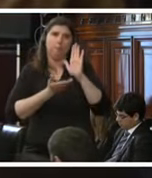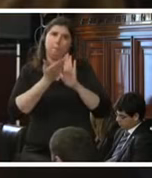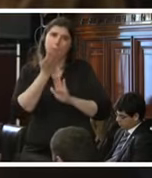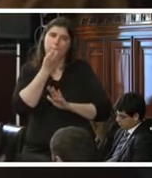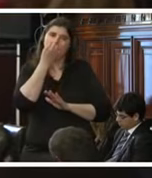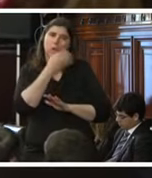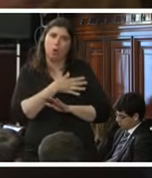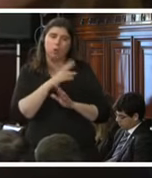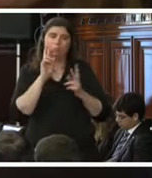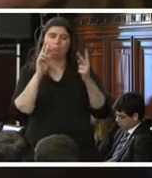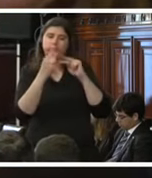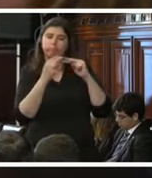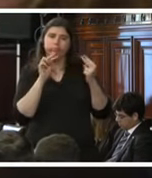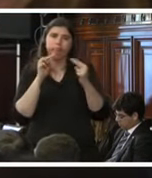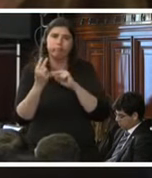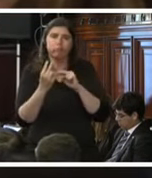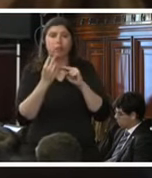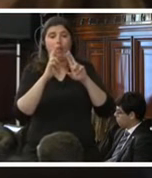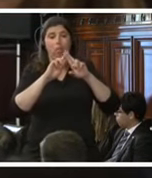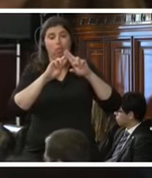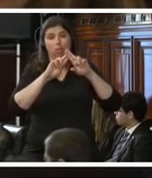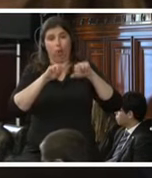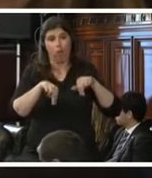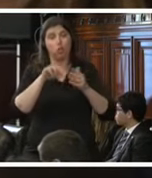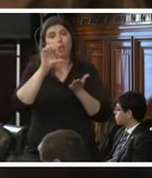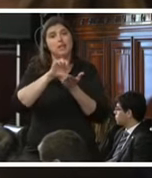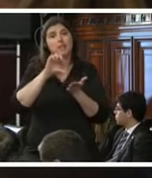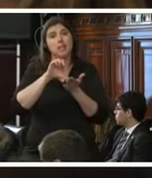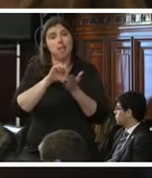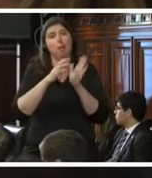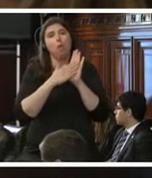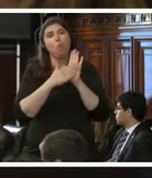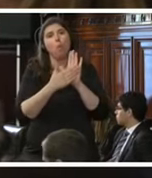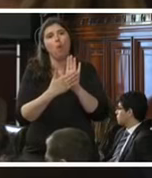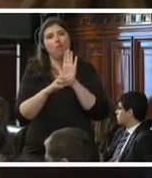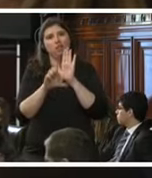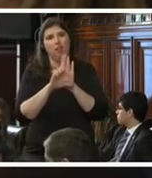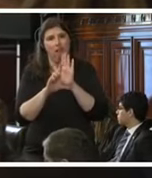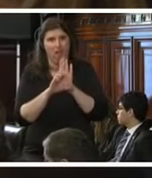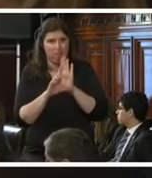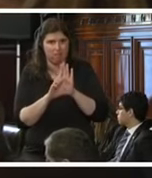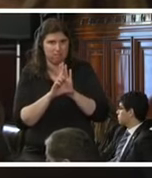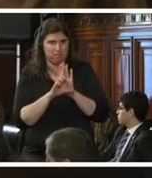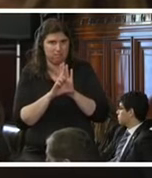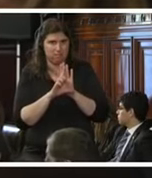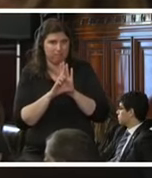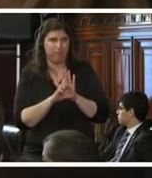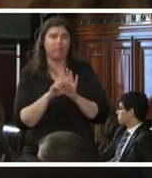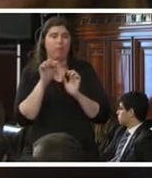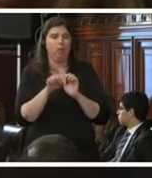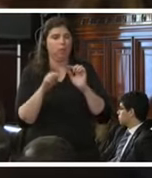la simple derogación de lo que es el sistema de las pruebas legales o tasadas que